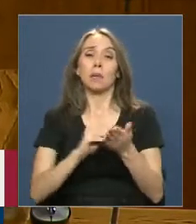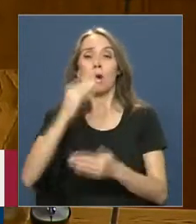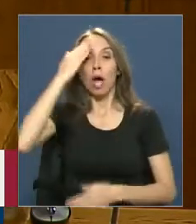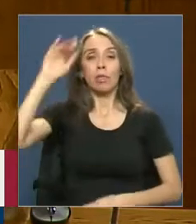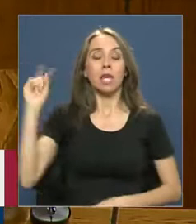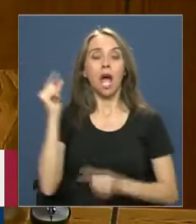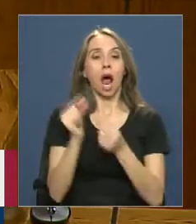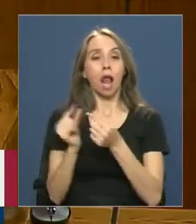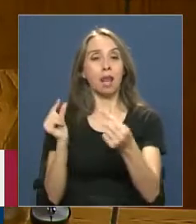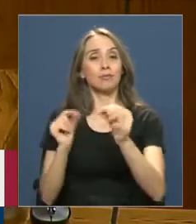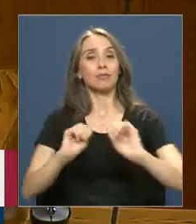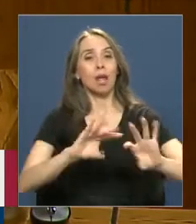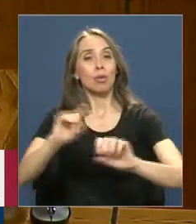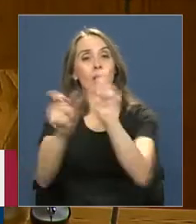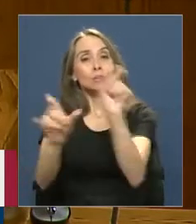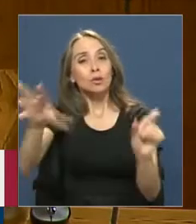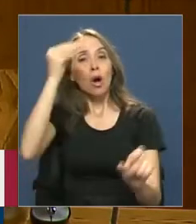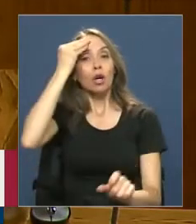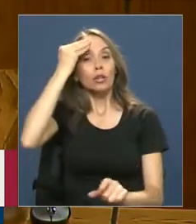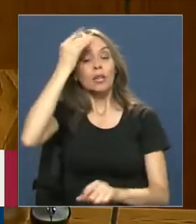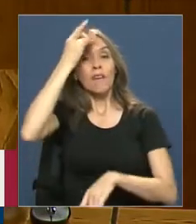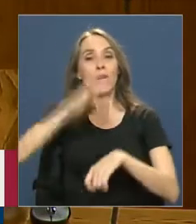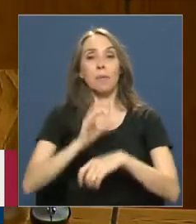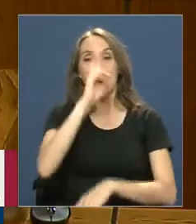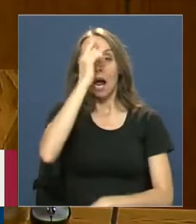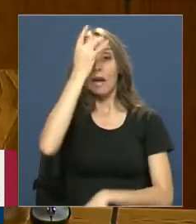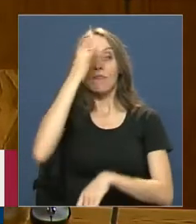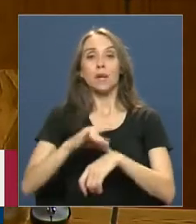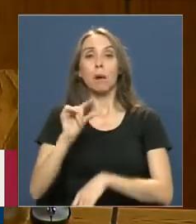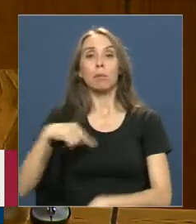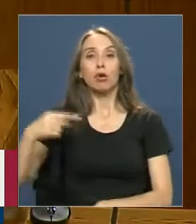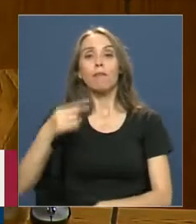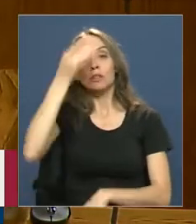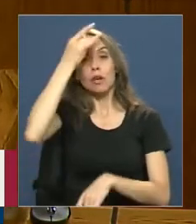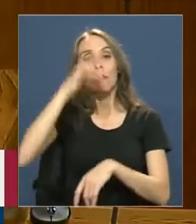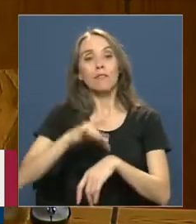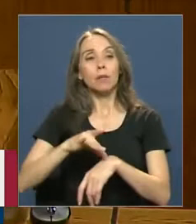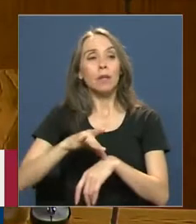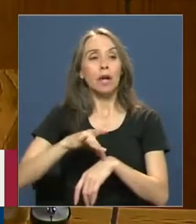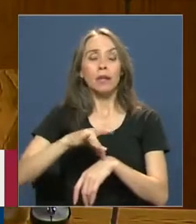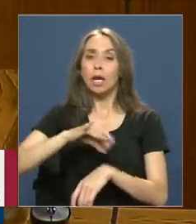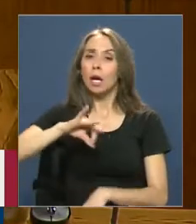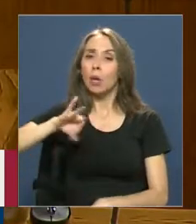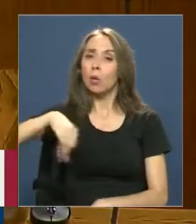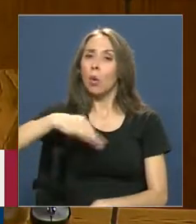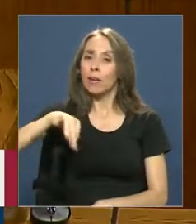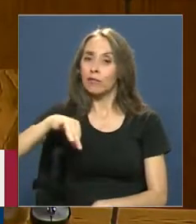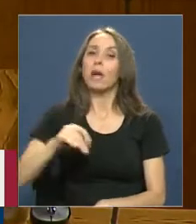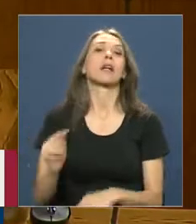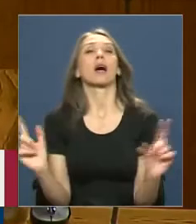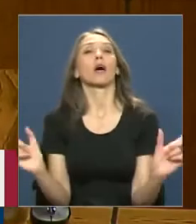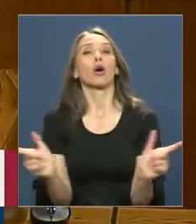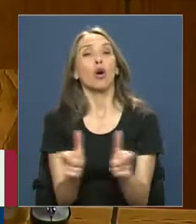Educación y Concientización de las Enfermedades Raras, Poco Frecuentes o Huérfanas. Así, la